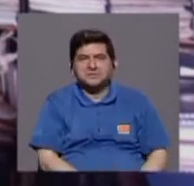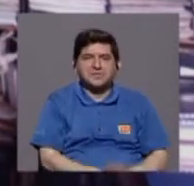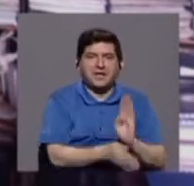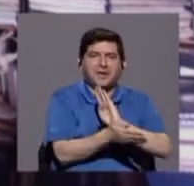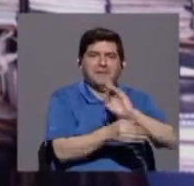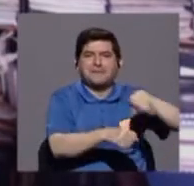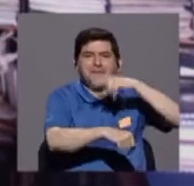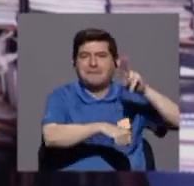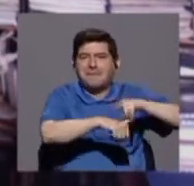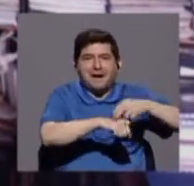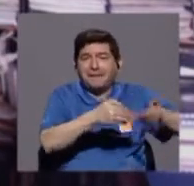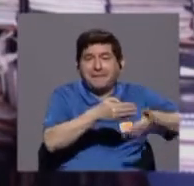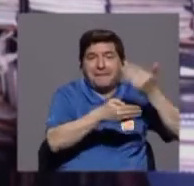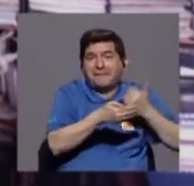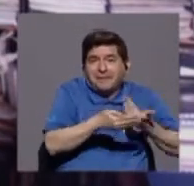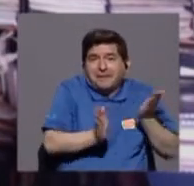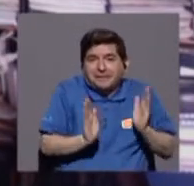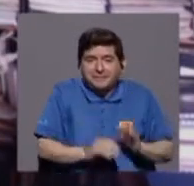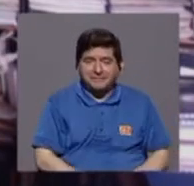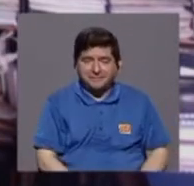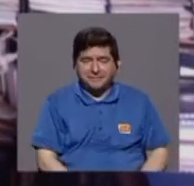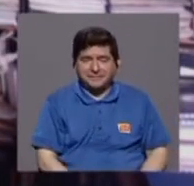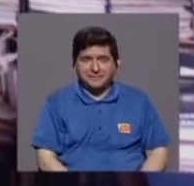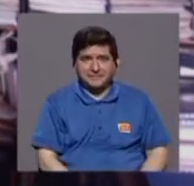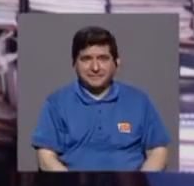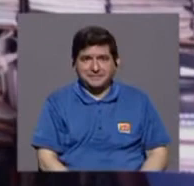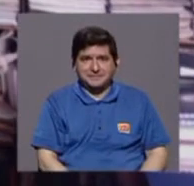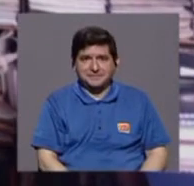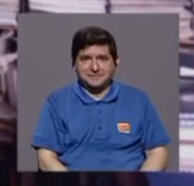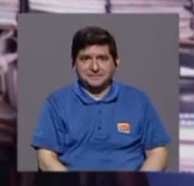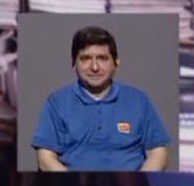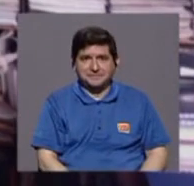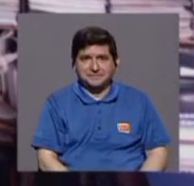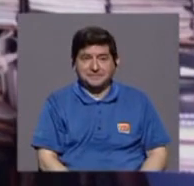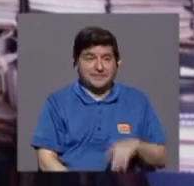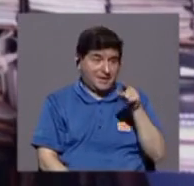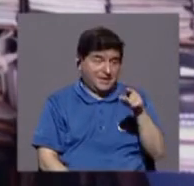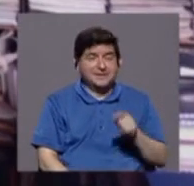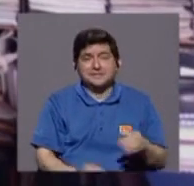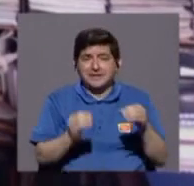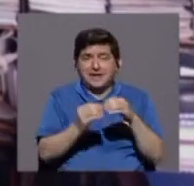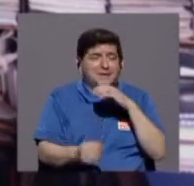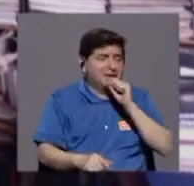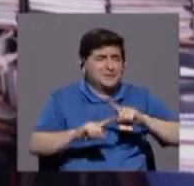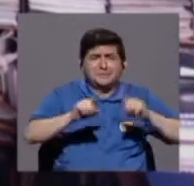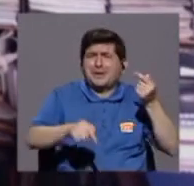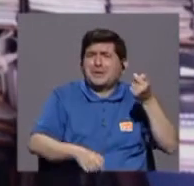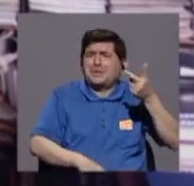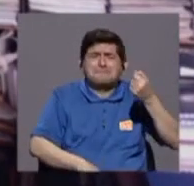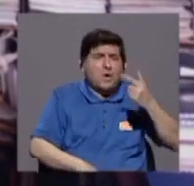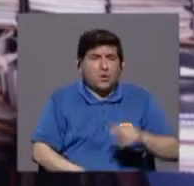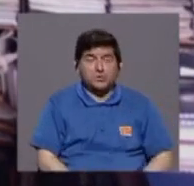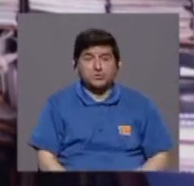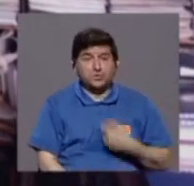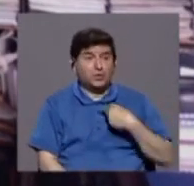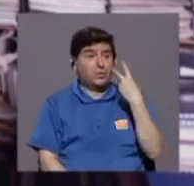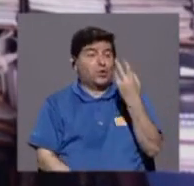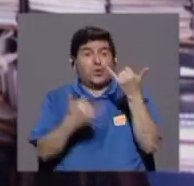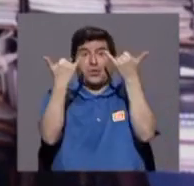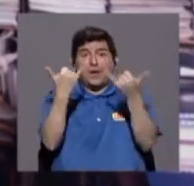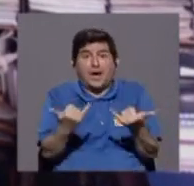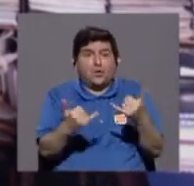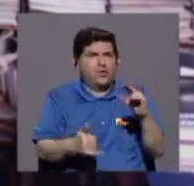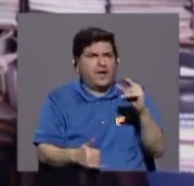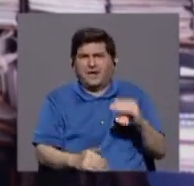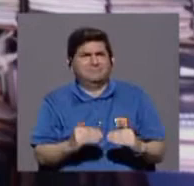Banco Nacional de Costa Rica, el edificio más antiguo, pero era de los pocos, y si uno lo ve ahora tampoco es